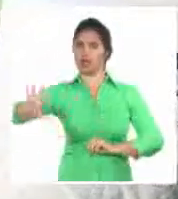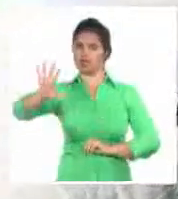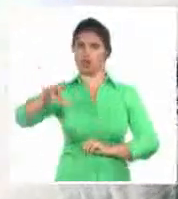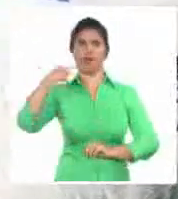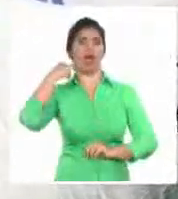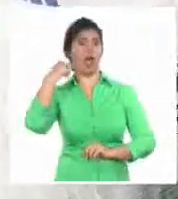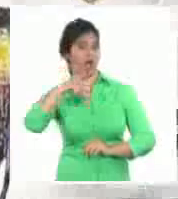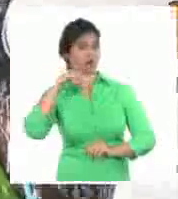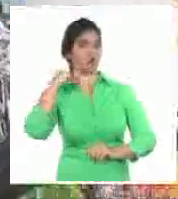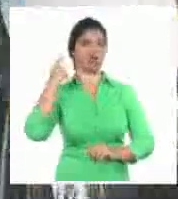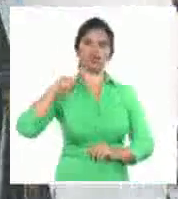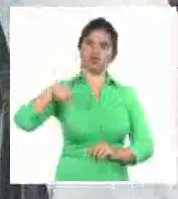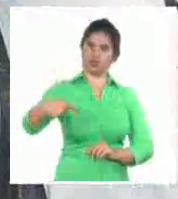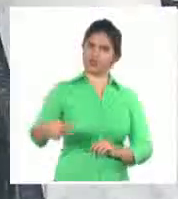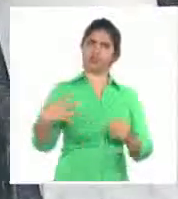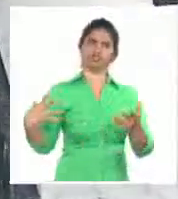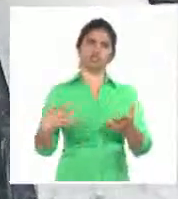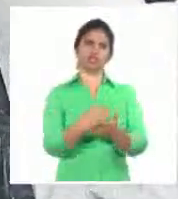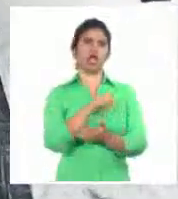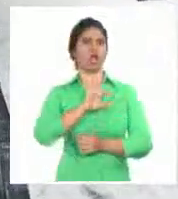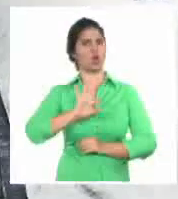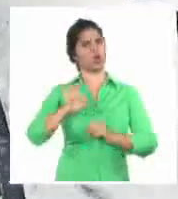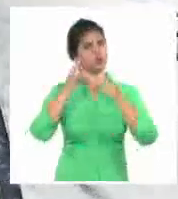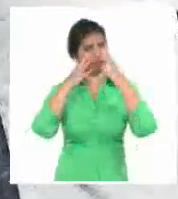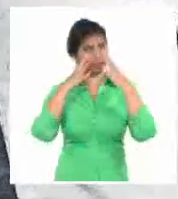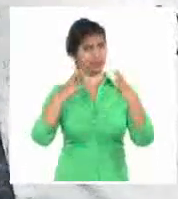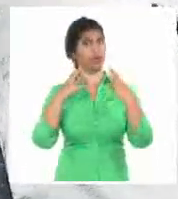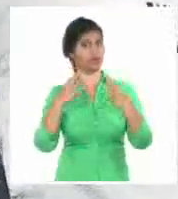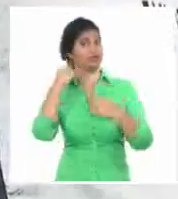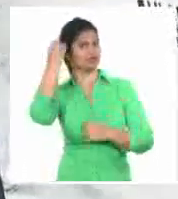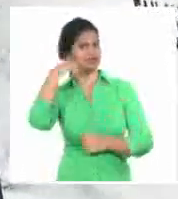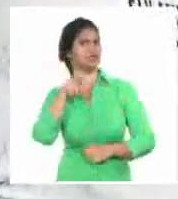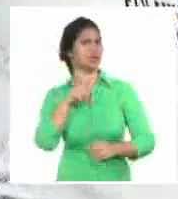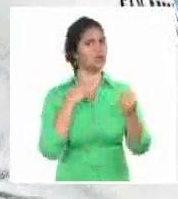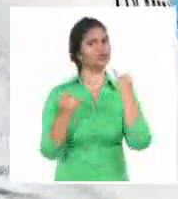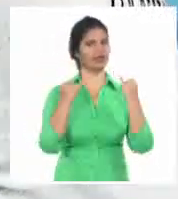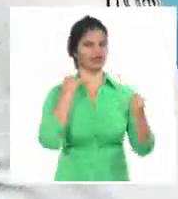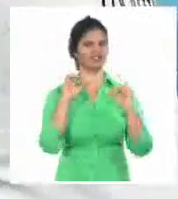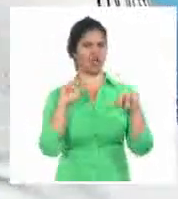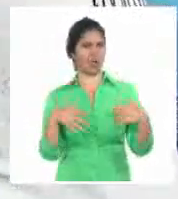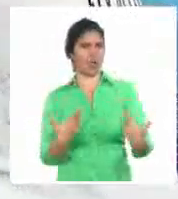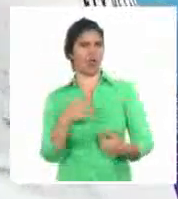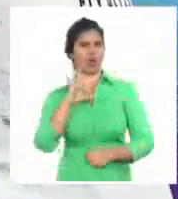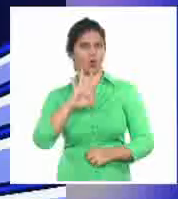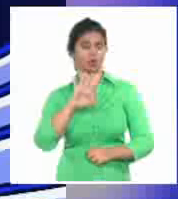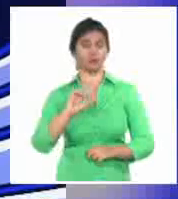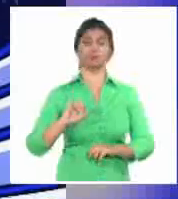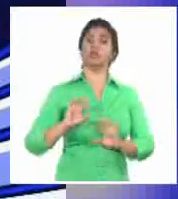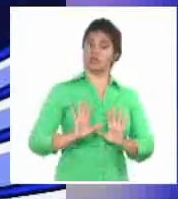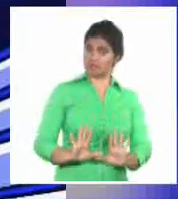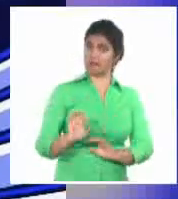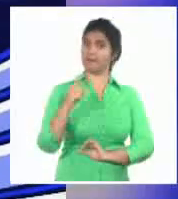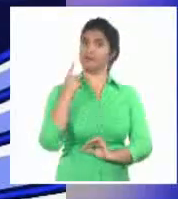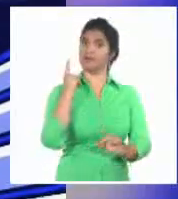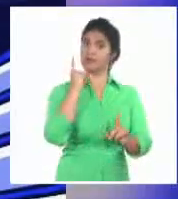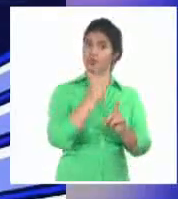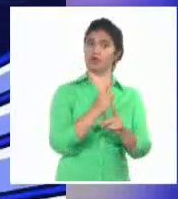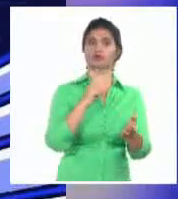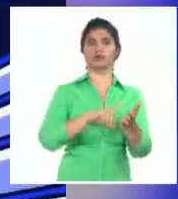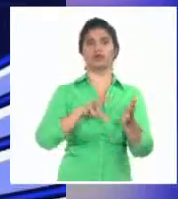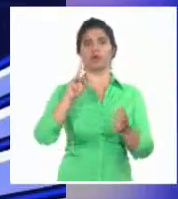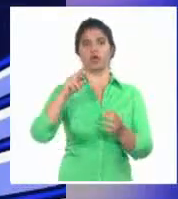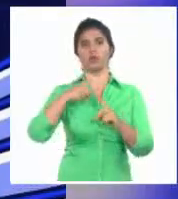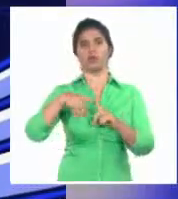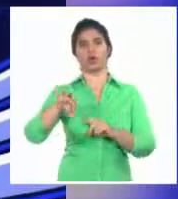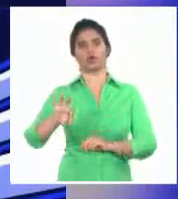8 partidos sumamente interesantes que estoy seguro que te va a interesar saber cuáles son. El primer encuentro es entre el Porto frente al Arsenal.